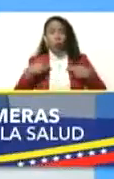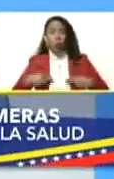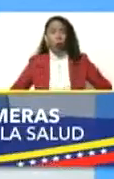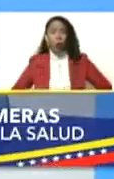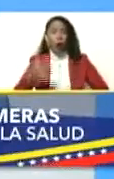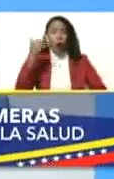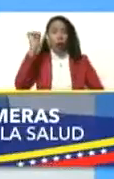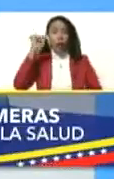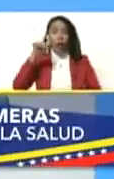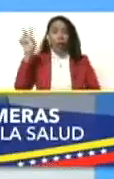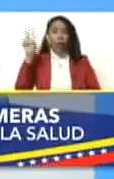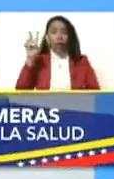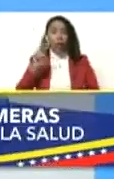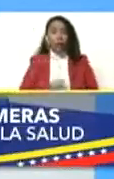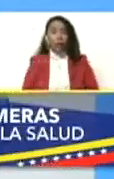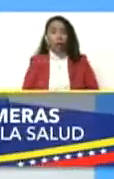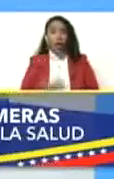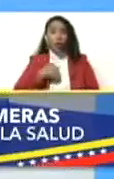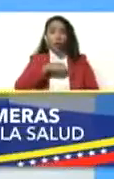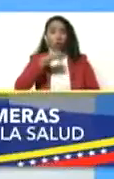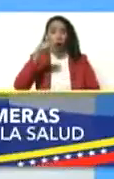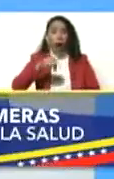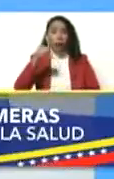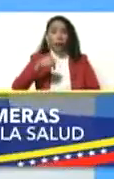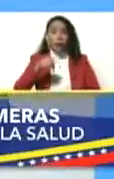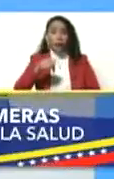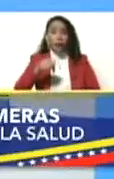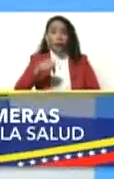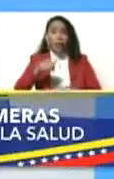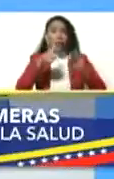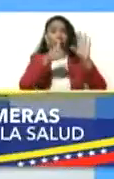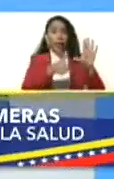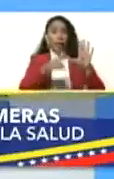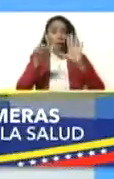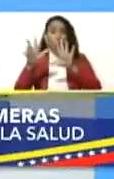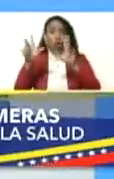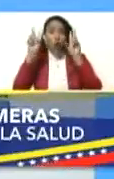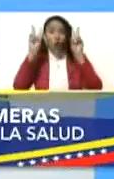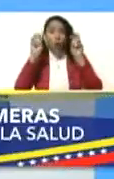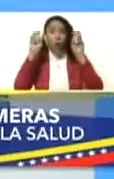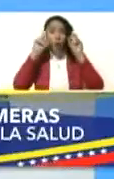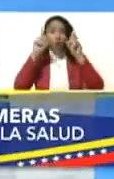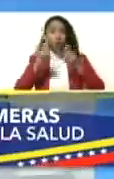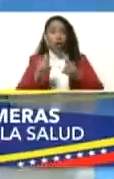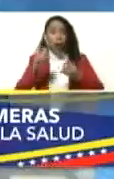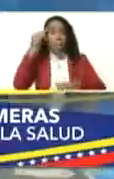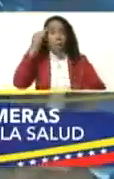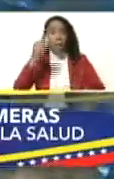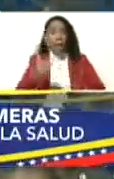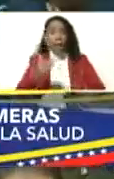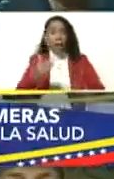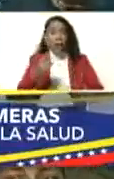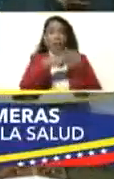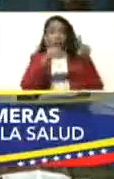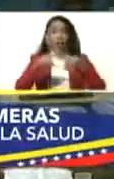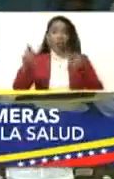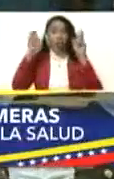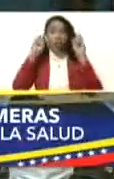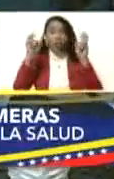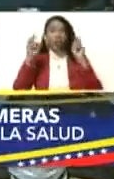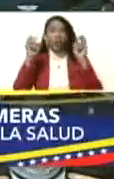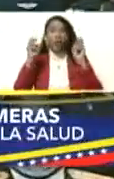cuenta Venezuela. Aquí estamos, 68 nuevos profesionales militares de diferentes grados.